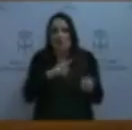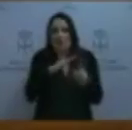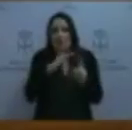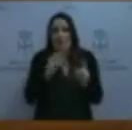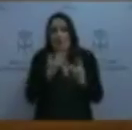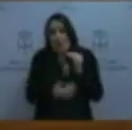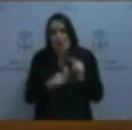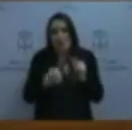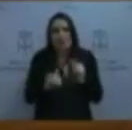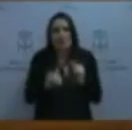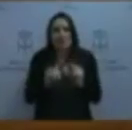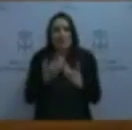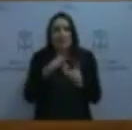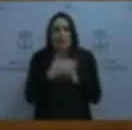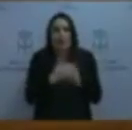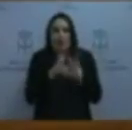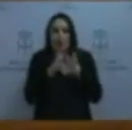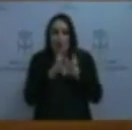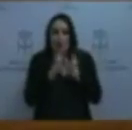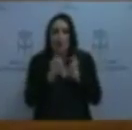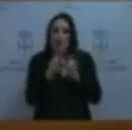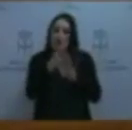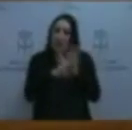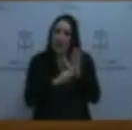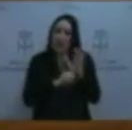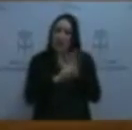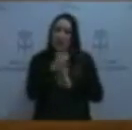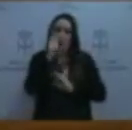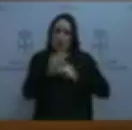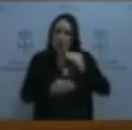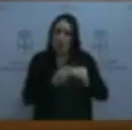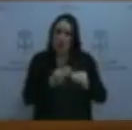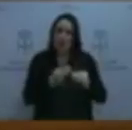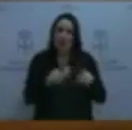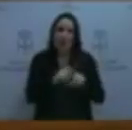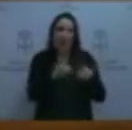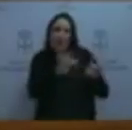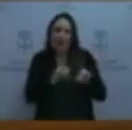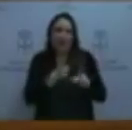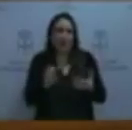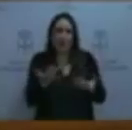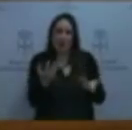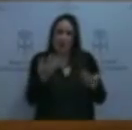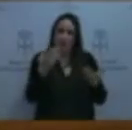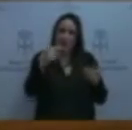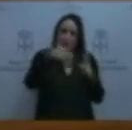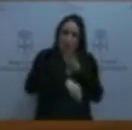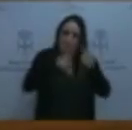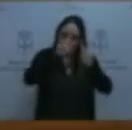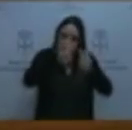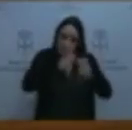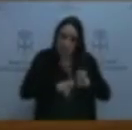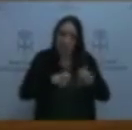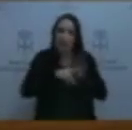No utilizar los programas de desarrollo rural como maquillaje de acciones sin sentido, sino ahondar en los recursos humanos